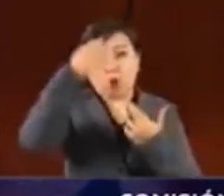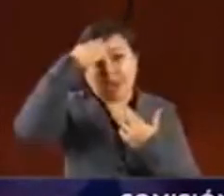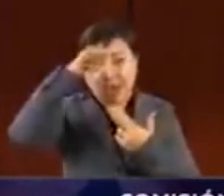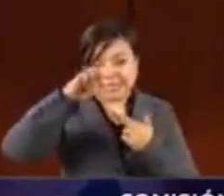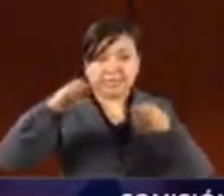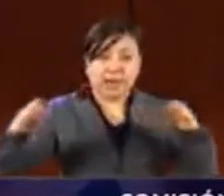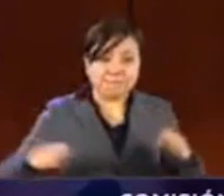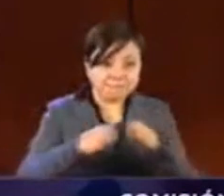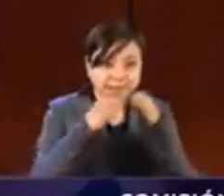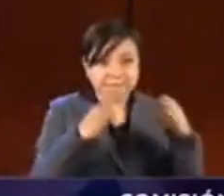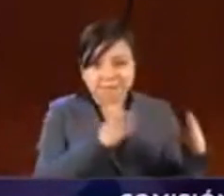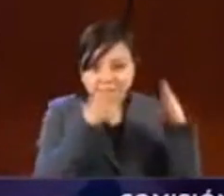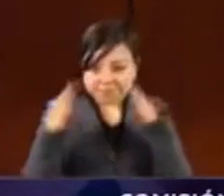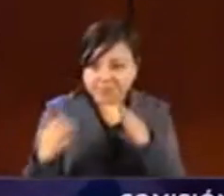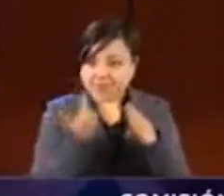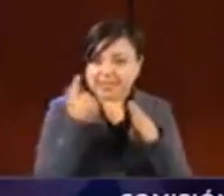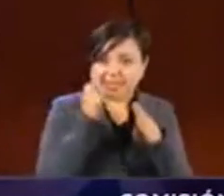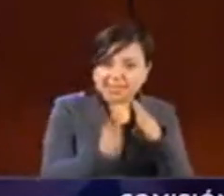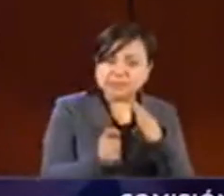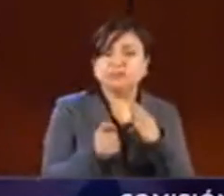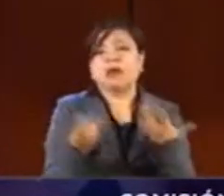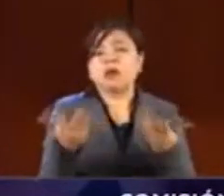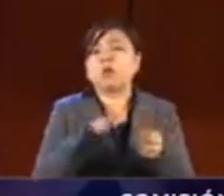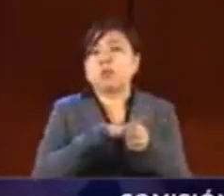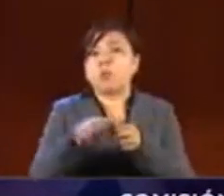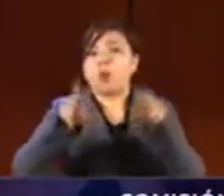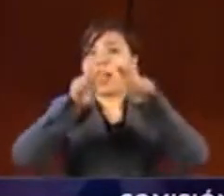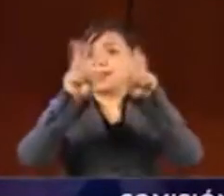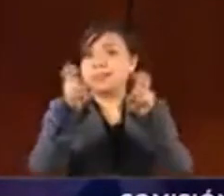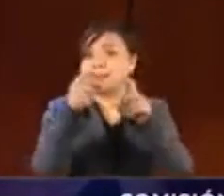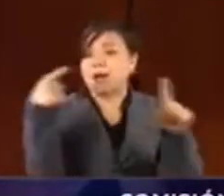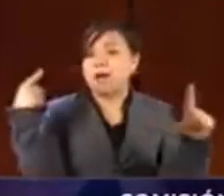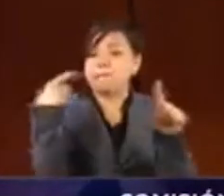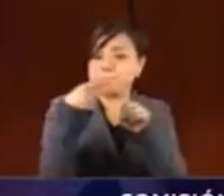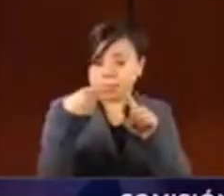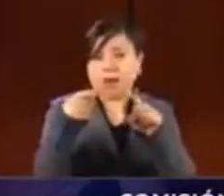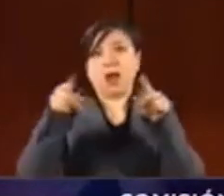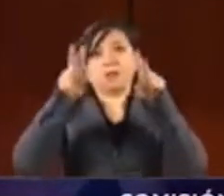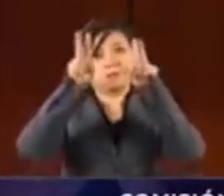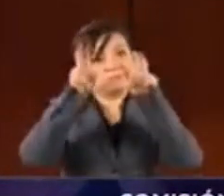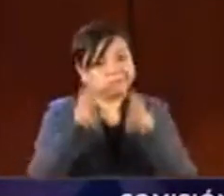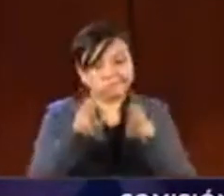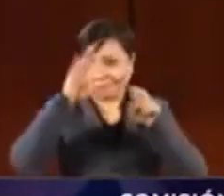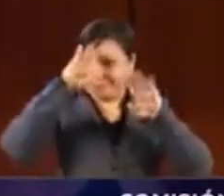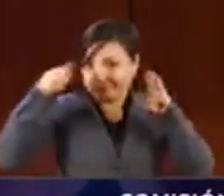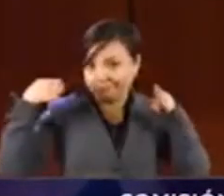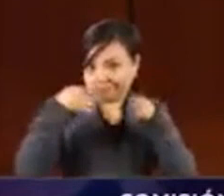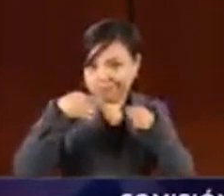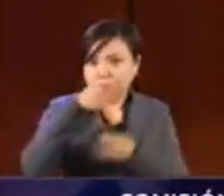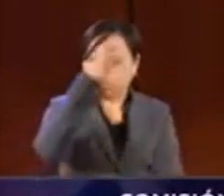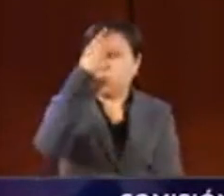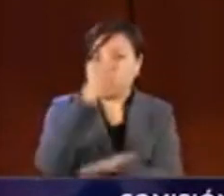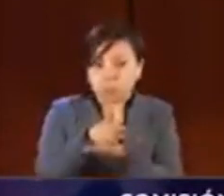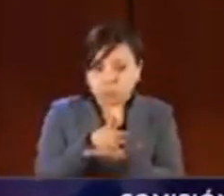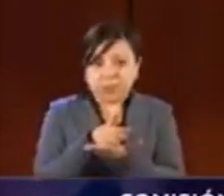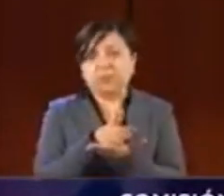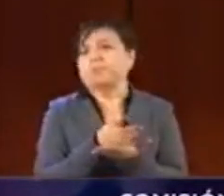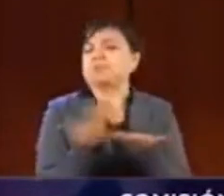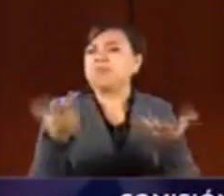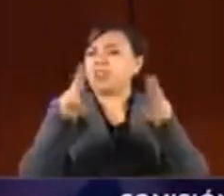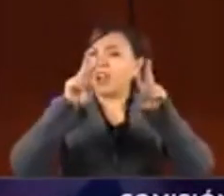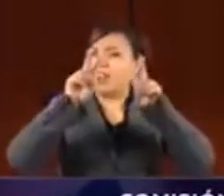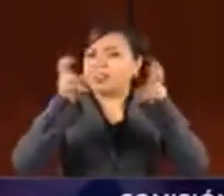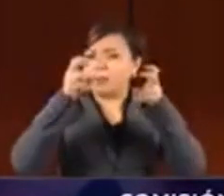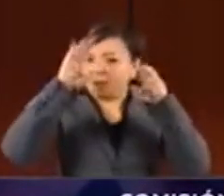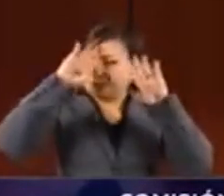de discutir y aprobar exclusivamente los siguientes asuntos. Y la palabra exclusivamente es un